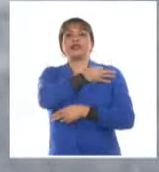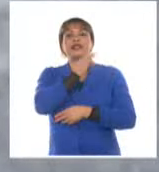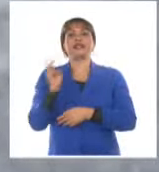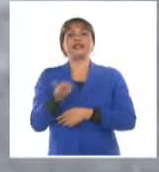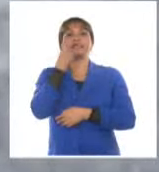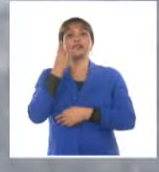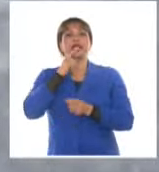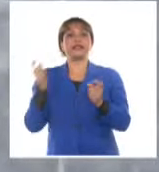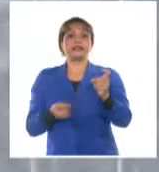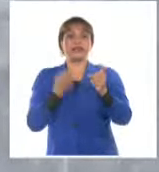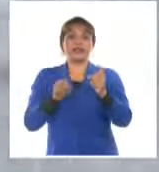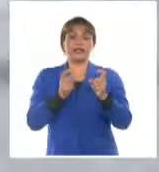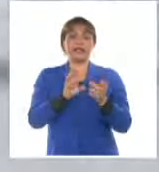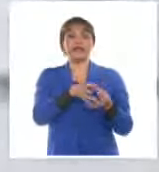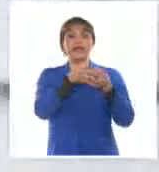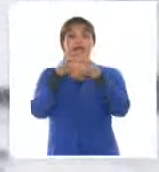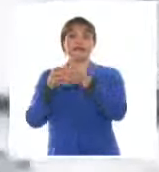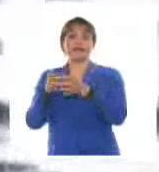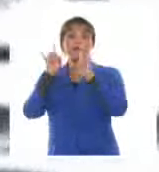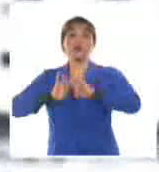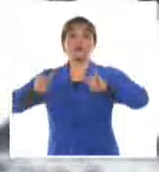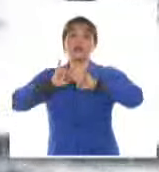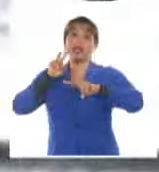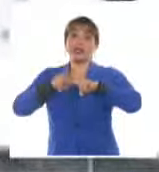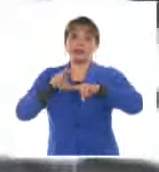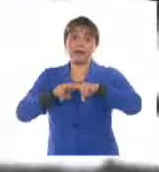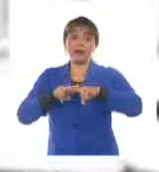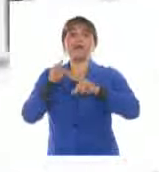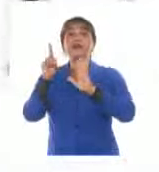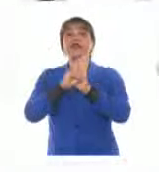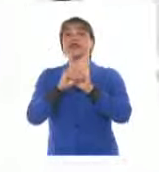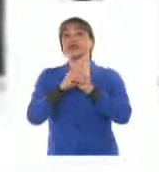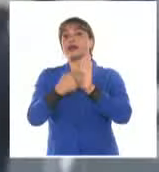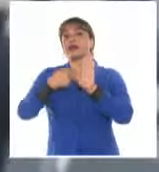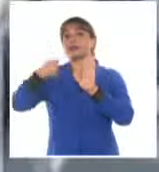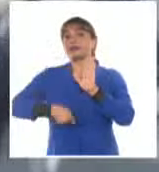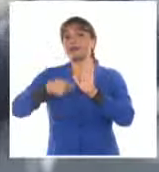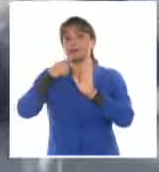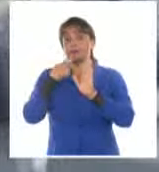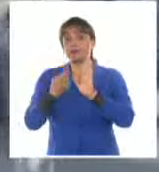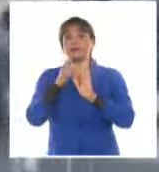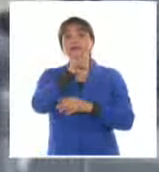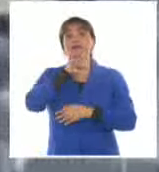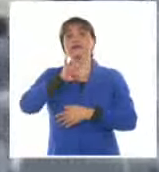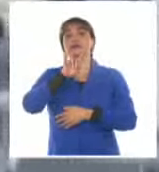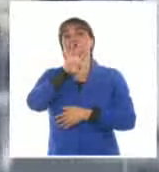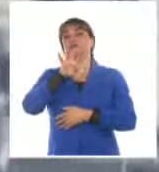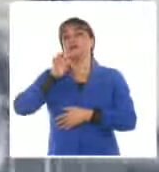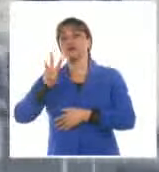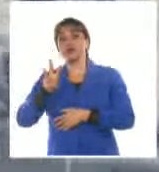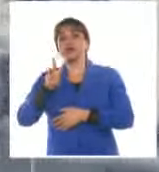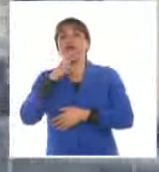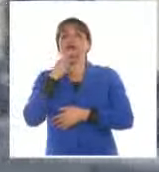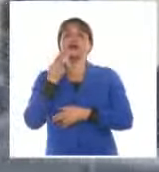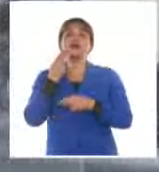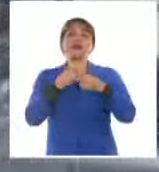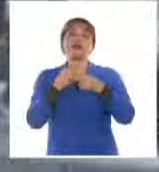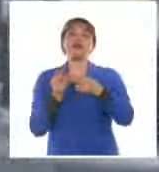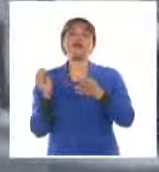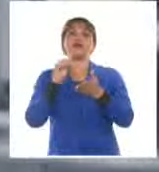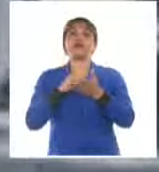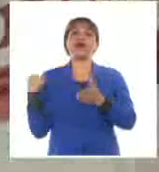al pasar a ser parte de la Universidad de La Habana por decreto presidencial en 1943 quedó bautizado como hasta